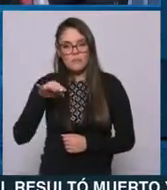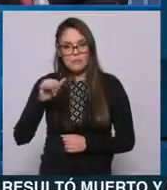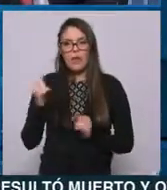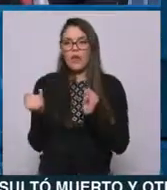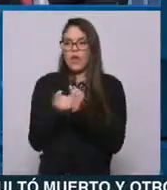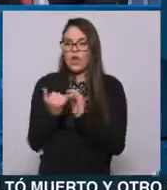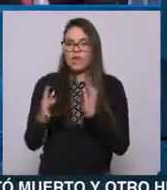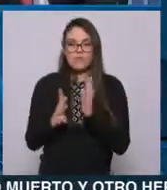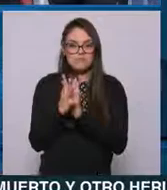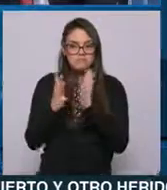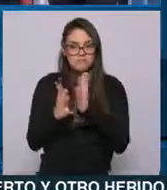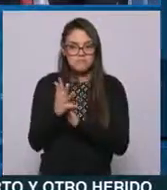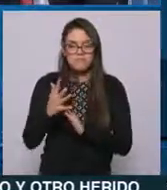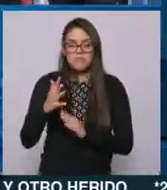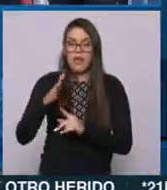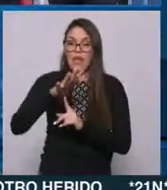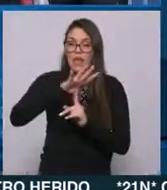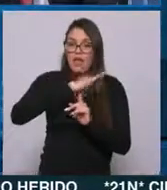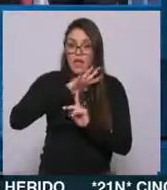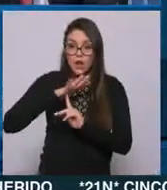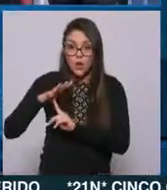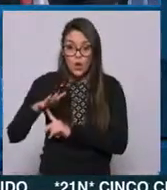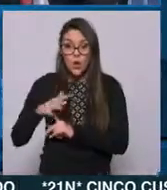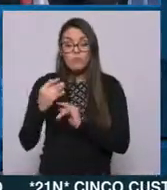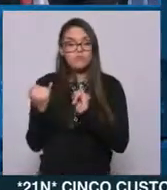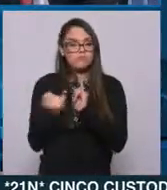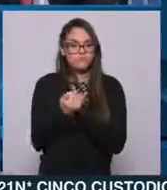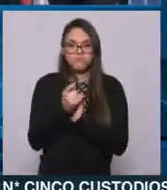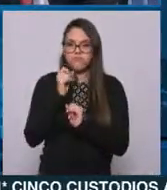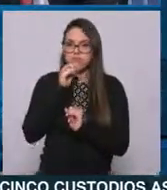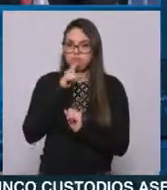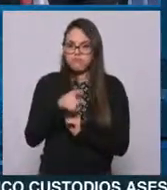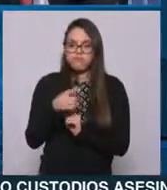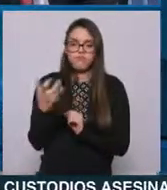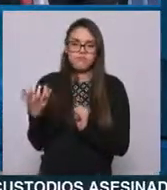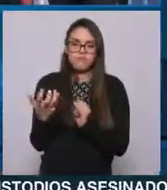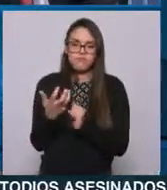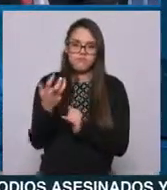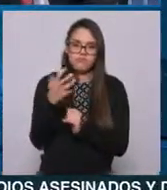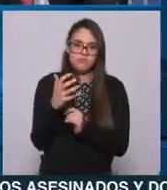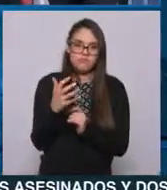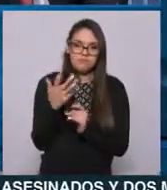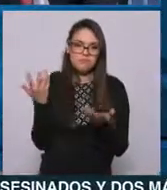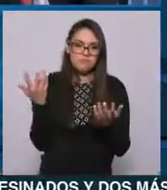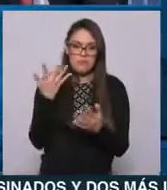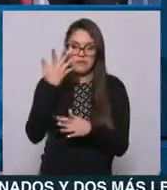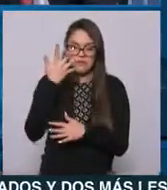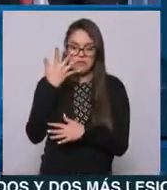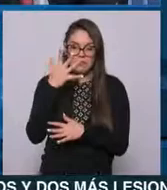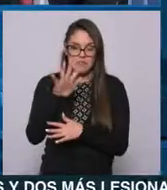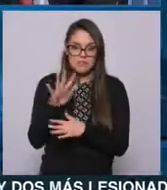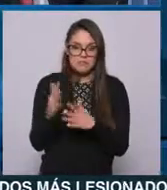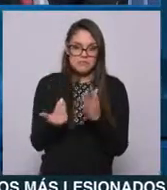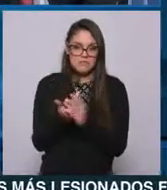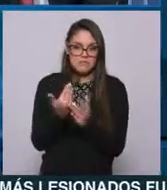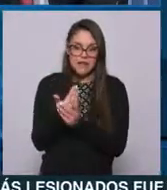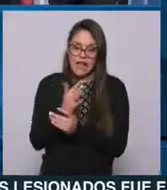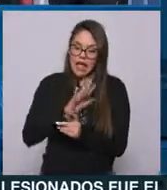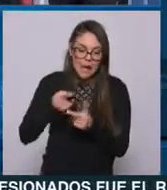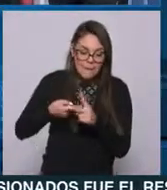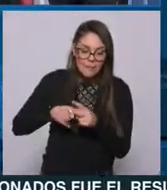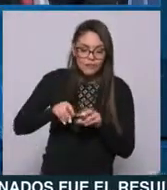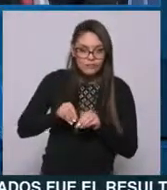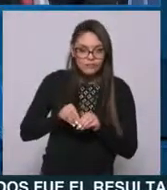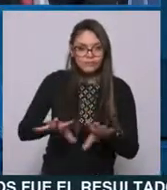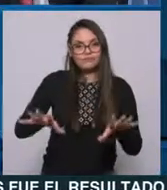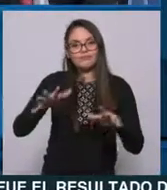los helicópteros, los cóndores también los sacamos en el momento 01, es decir, a las 10:01 ya estaban partiendo los helicópteros